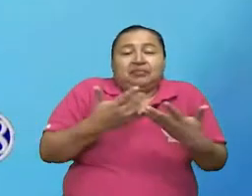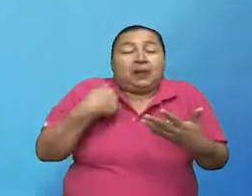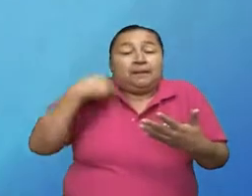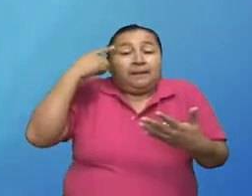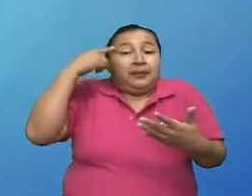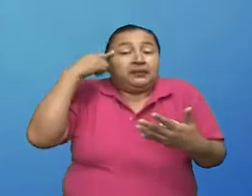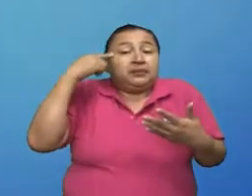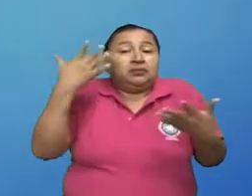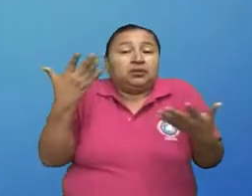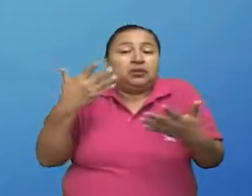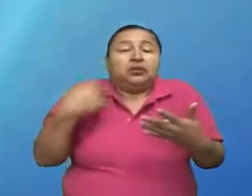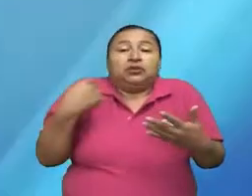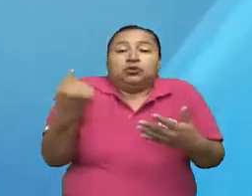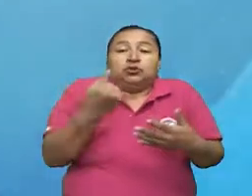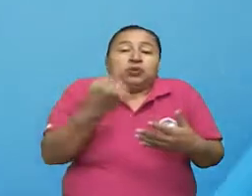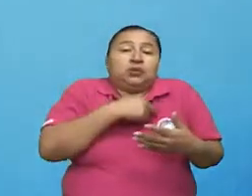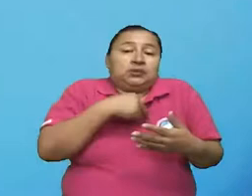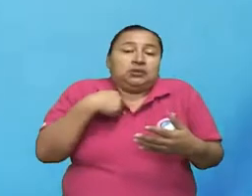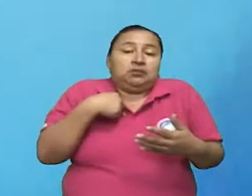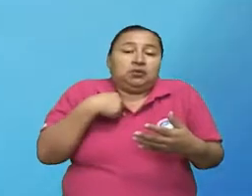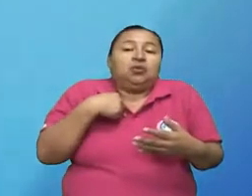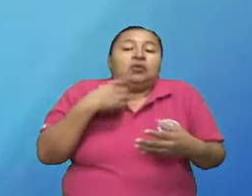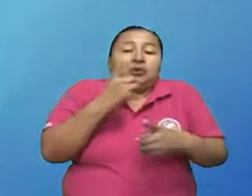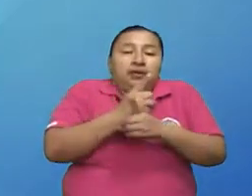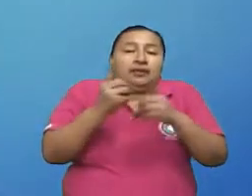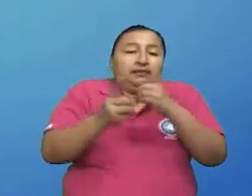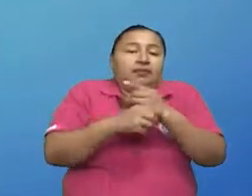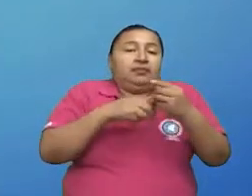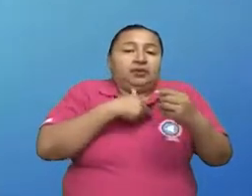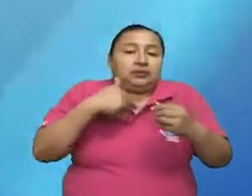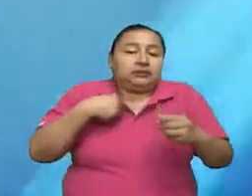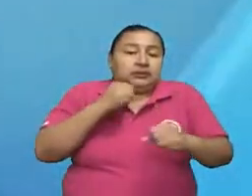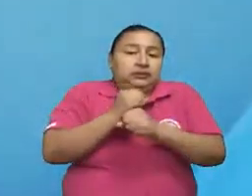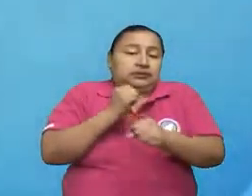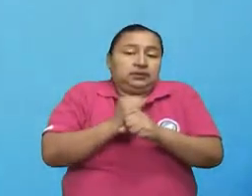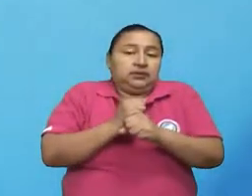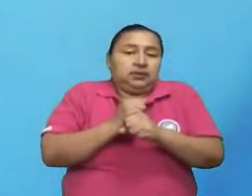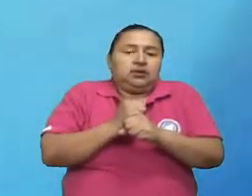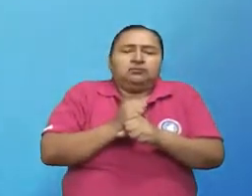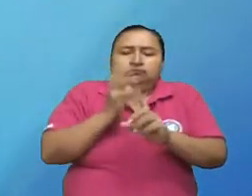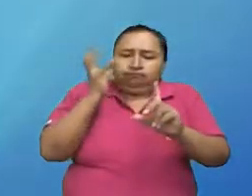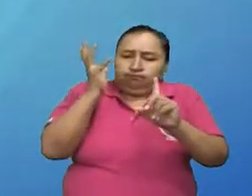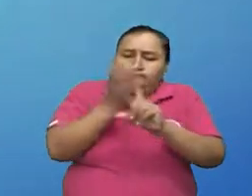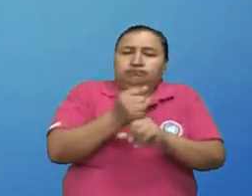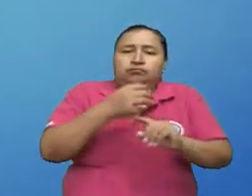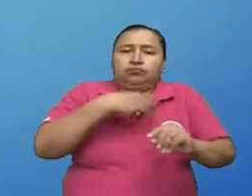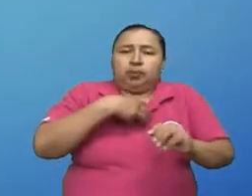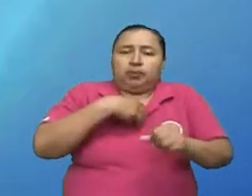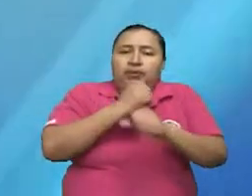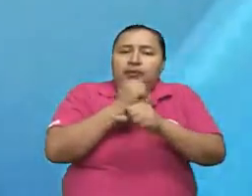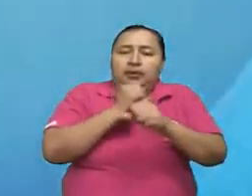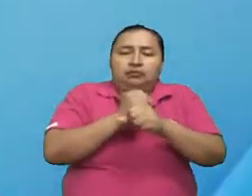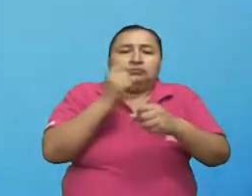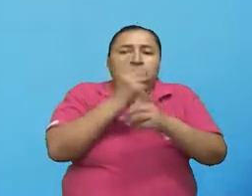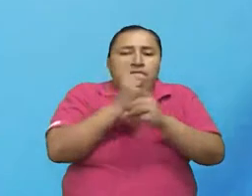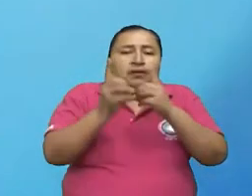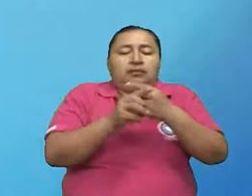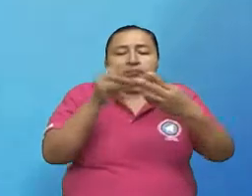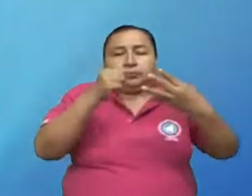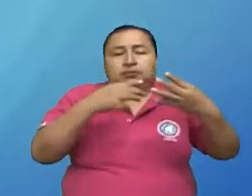consideramos que solo hacemos lo que nos corresponde hacer, cumplir con nuestro deber, con